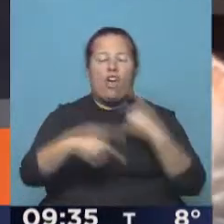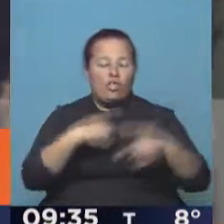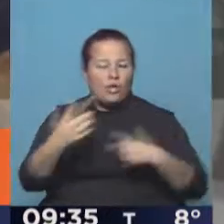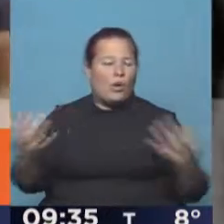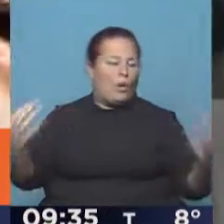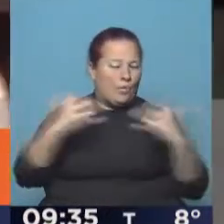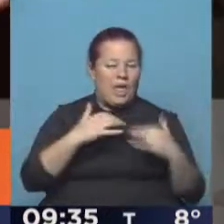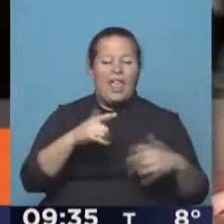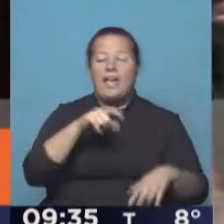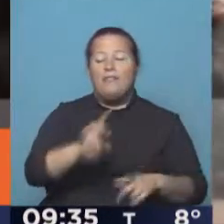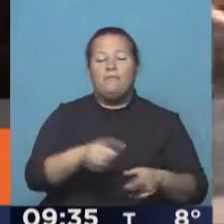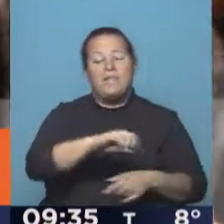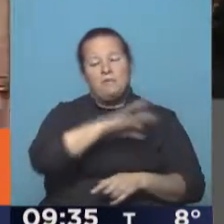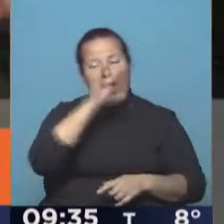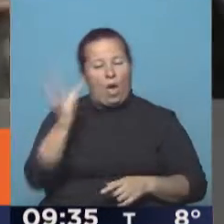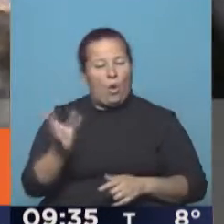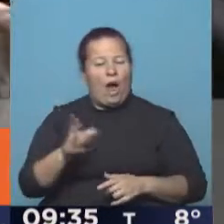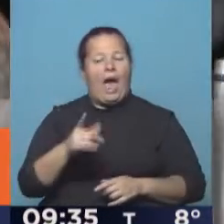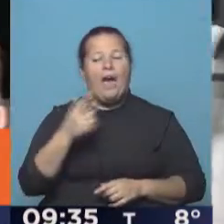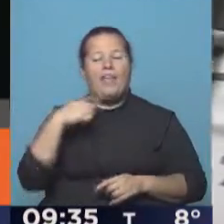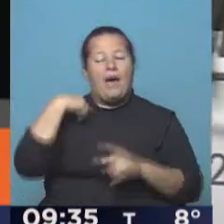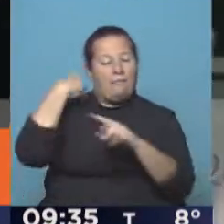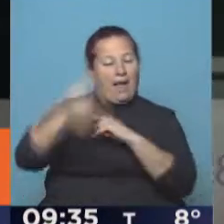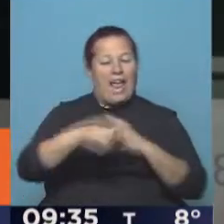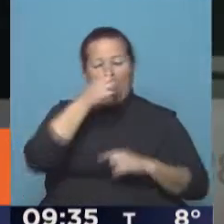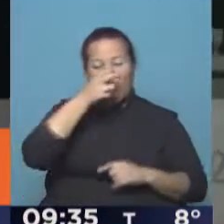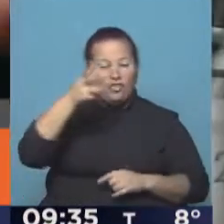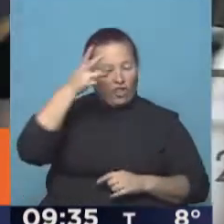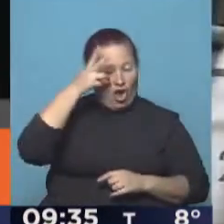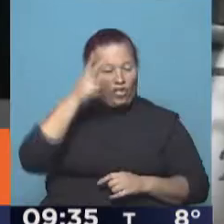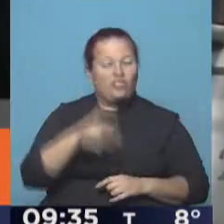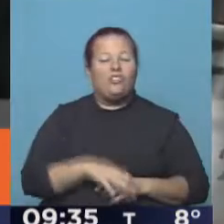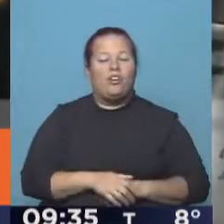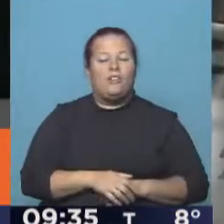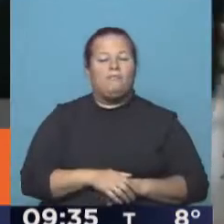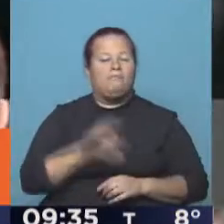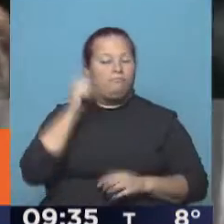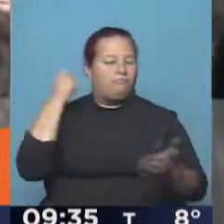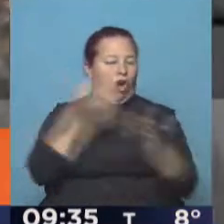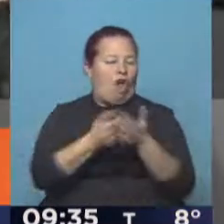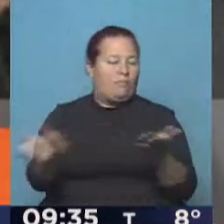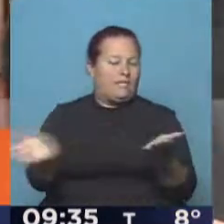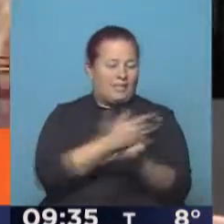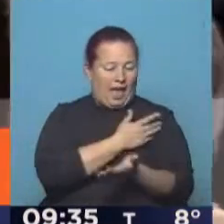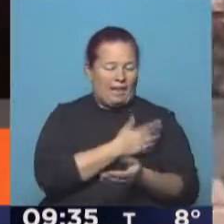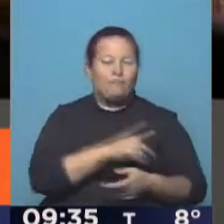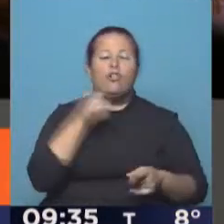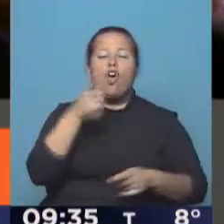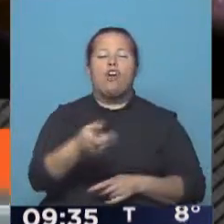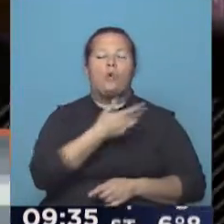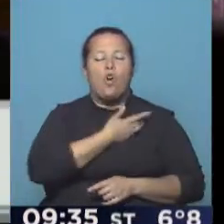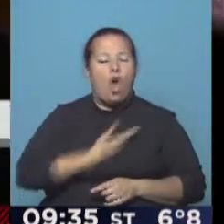venían, y fue en la madrugada del día siguiente, el 28, que se consumó el golpe. Contra un